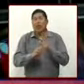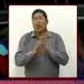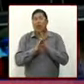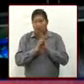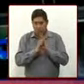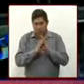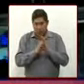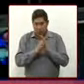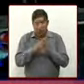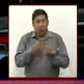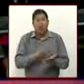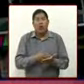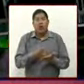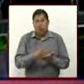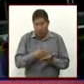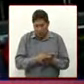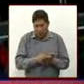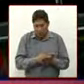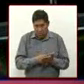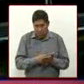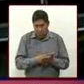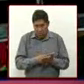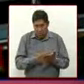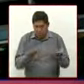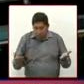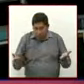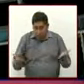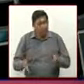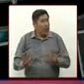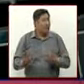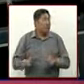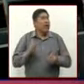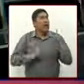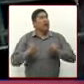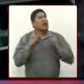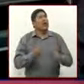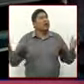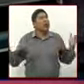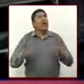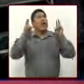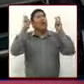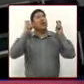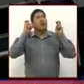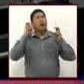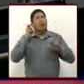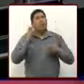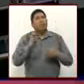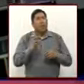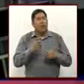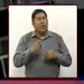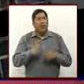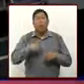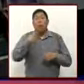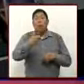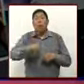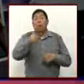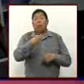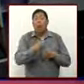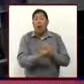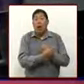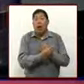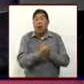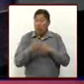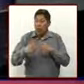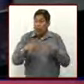ejemplo de propuesta de qué se va a hacer en este momento. Y hay que ver algunos factores, el tema de la mora. Estamos, ese era